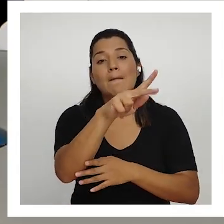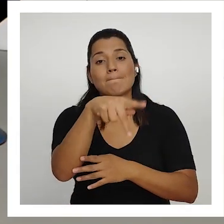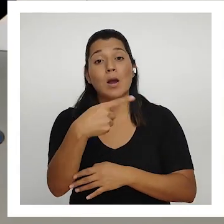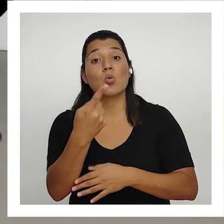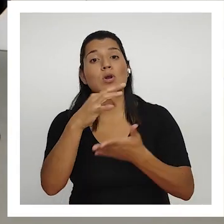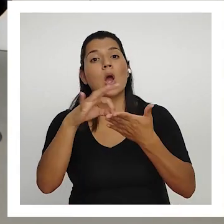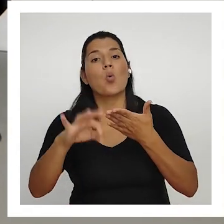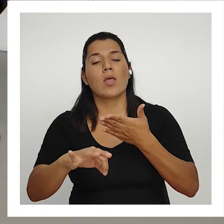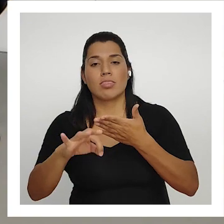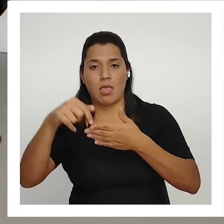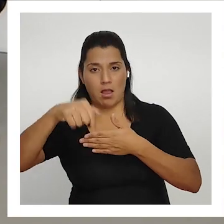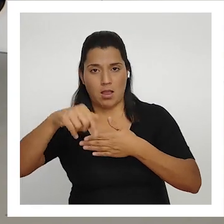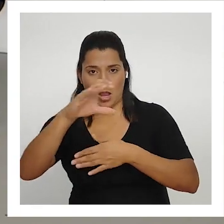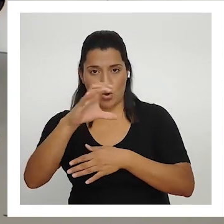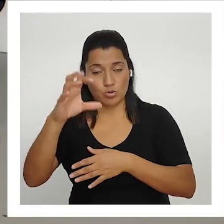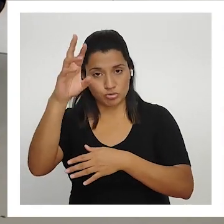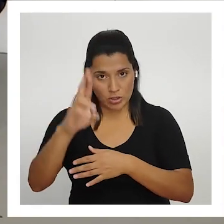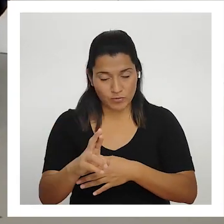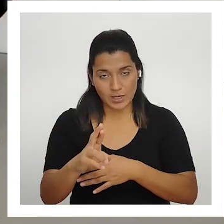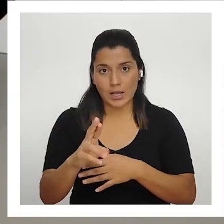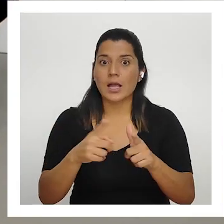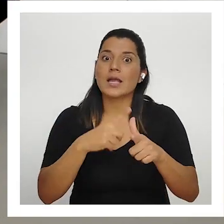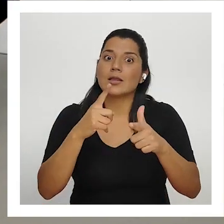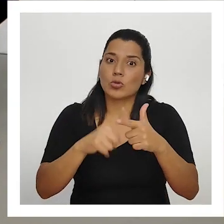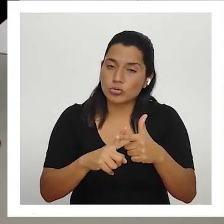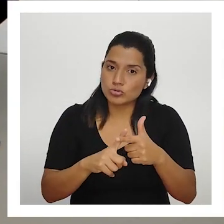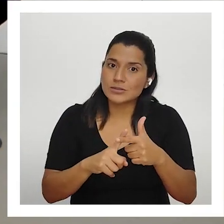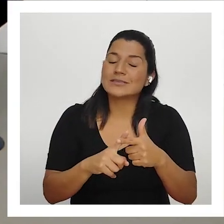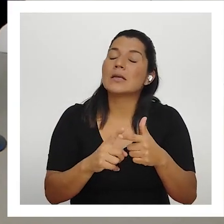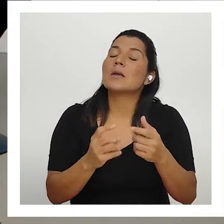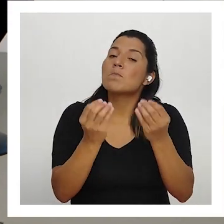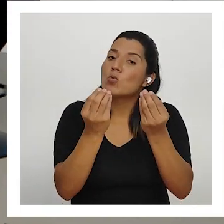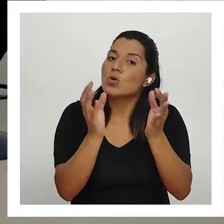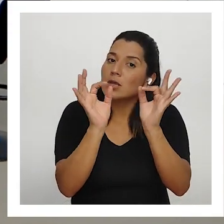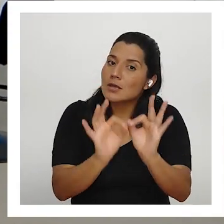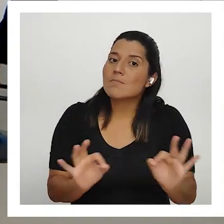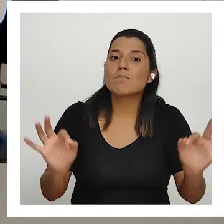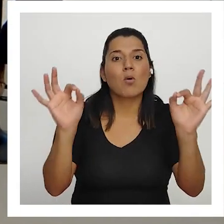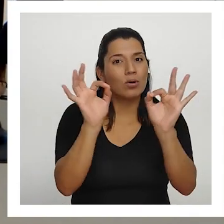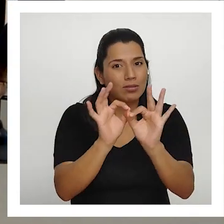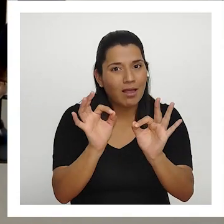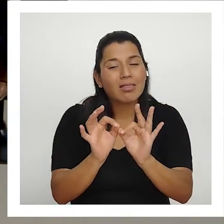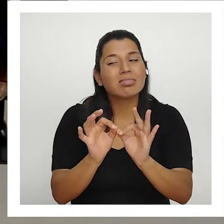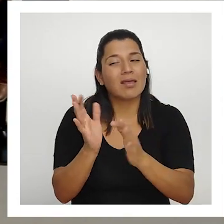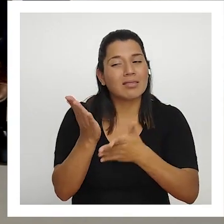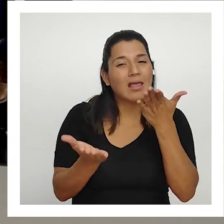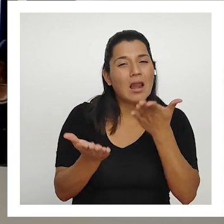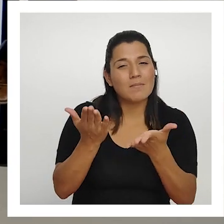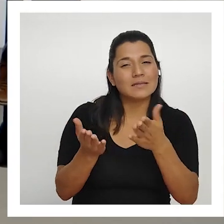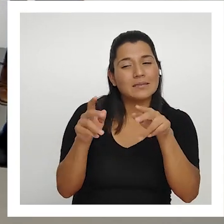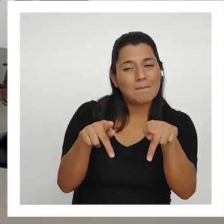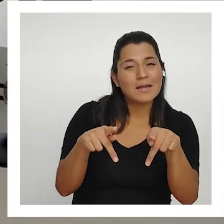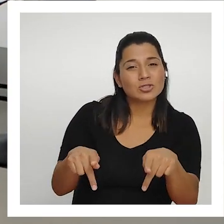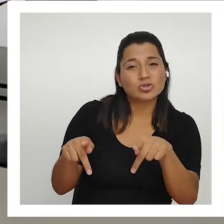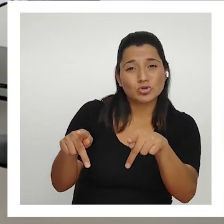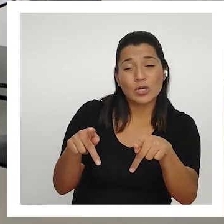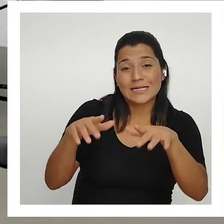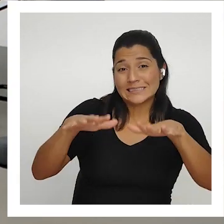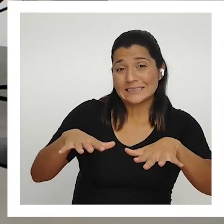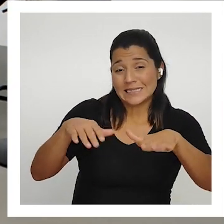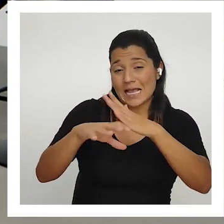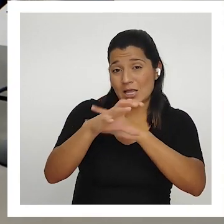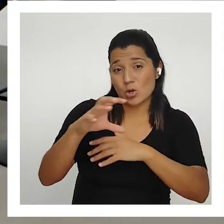Entonces precisamente en este tema es en el que estamos actualmente pues trabajando. Ahora, ¿por qué métodos solicitan ellos el pago? El pago se ha solicitado,